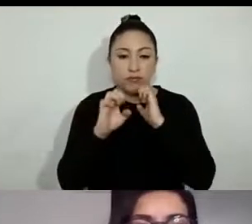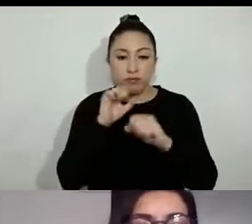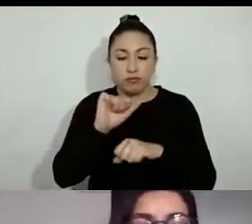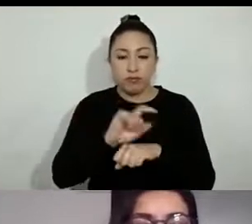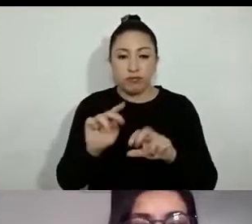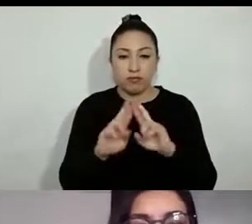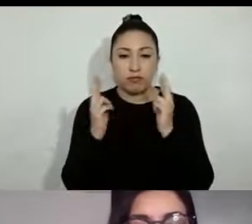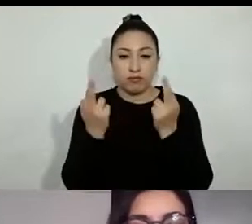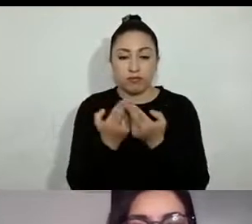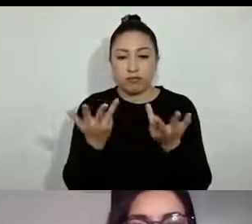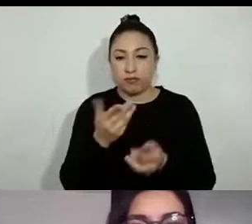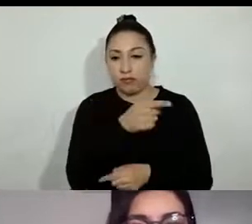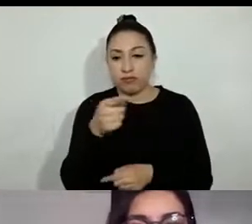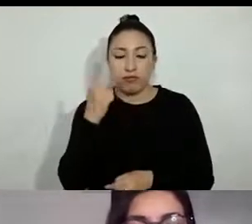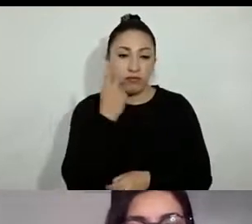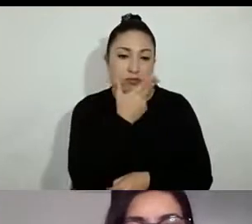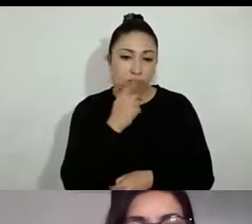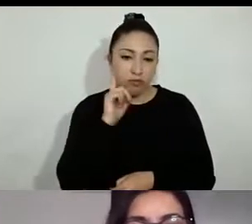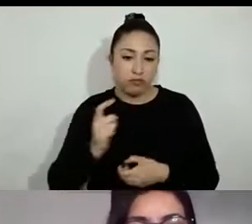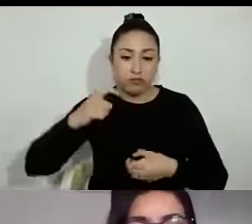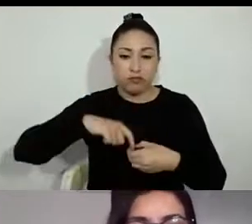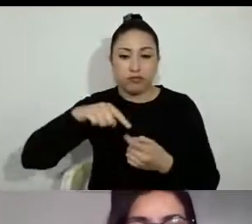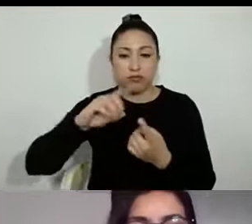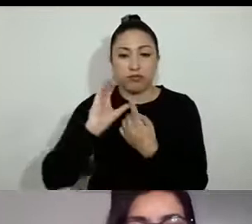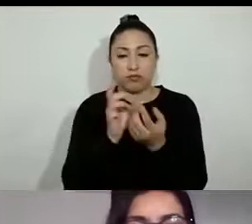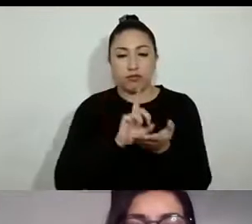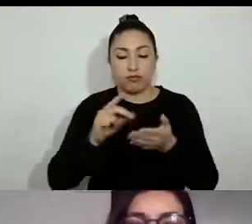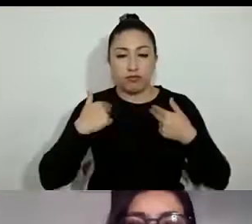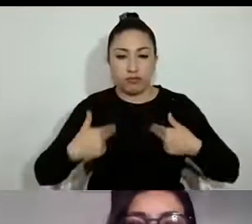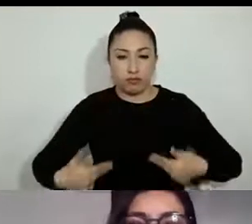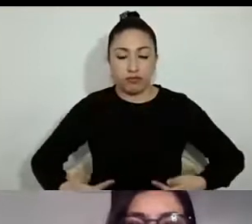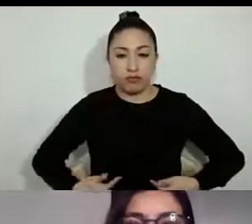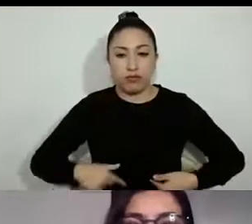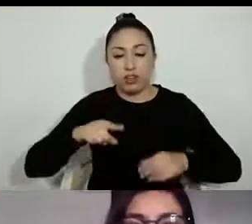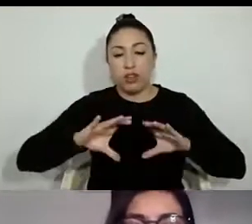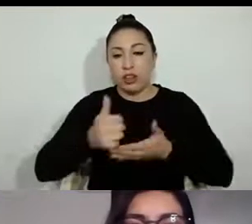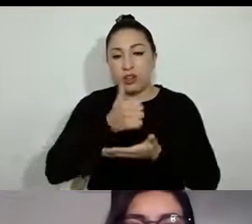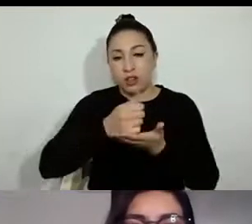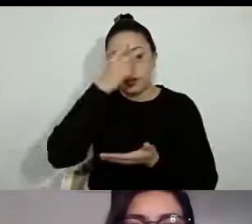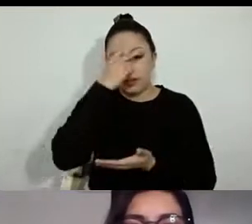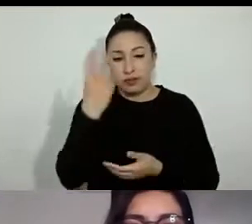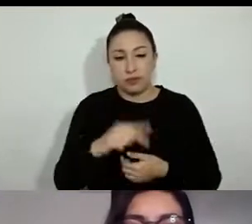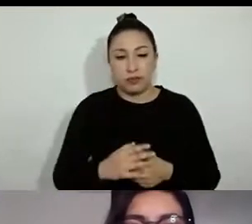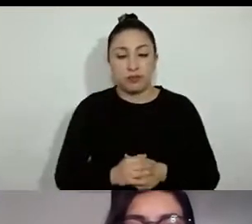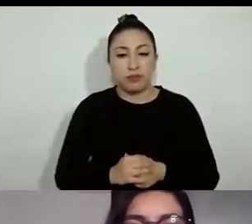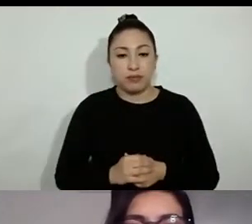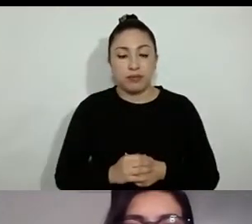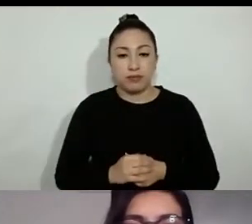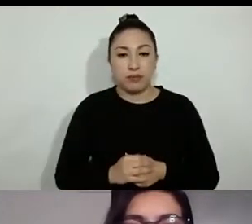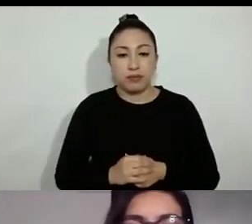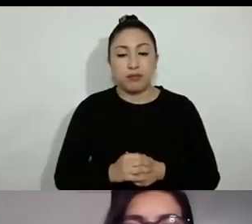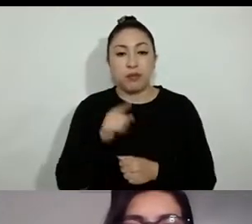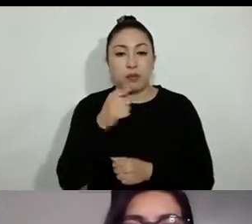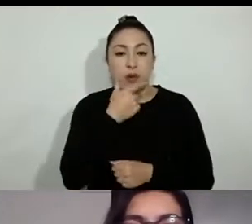realizarán las y los diputados integrantes de la Comisión de Derechos Humanos del Congreso de la Ciudad de México al ciudadano